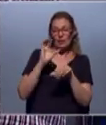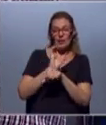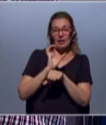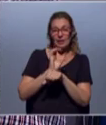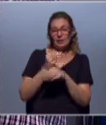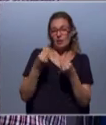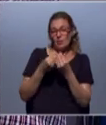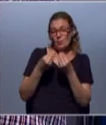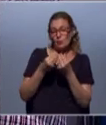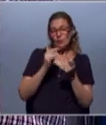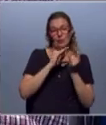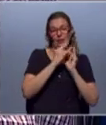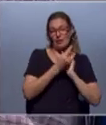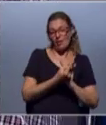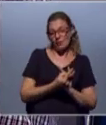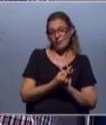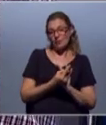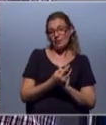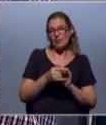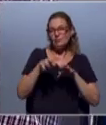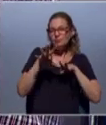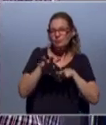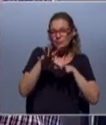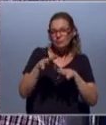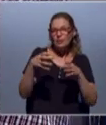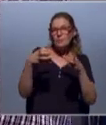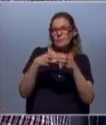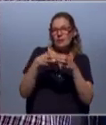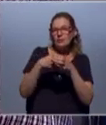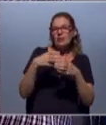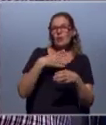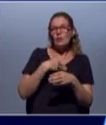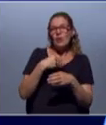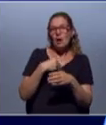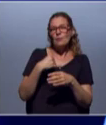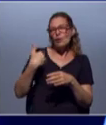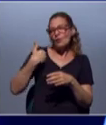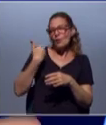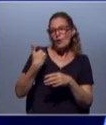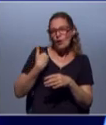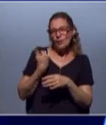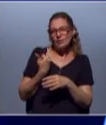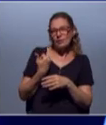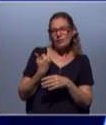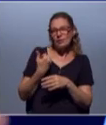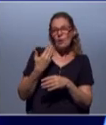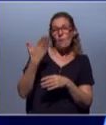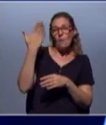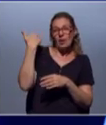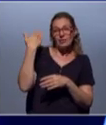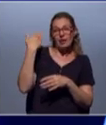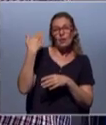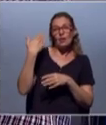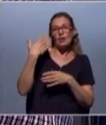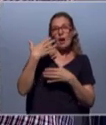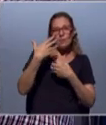de muchos legisladores que militamos en el partido nacional en la época juvenil ya que tuvo un pasado militante en el partido